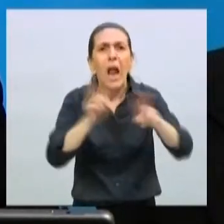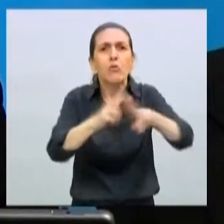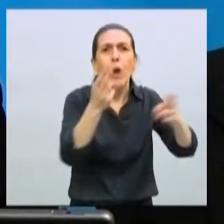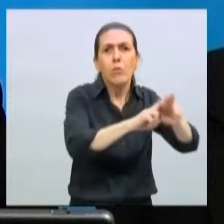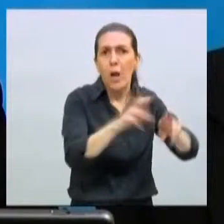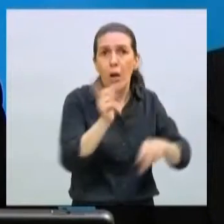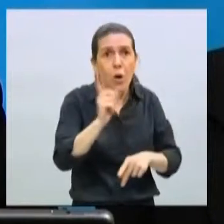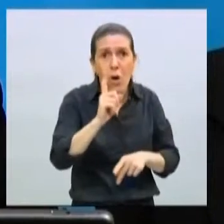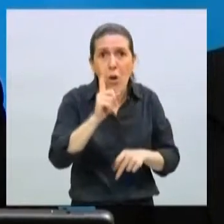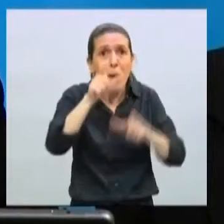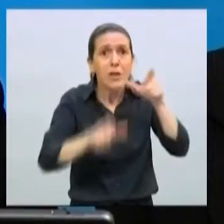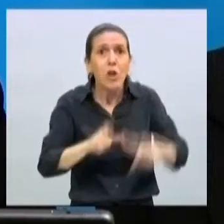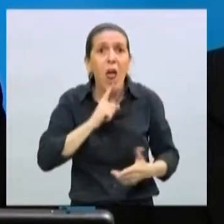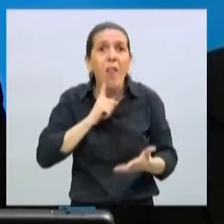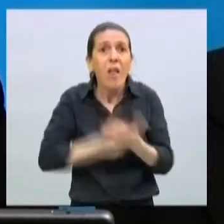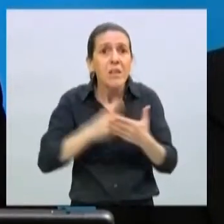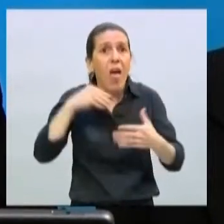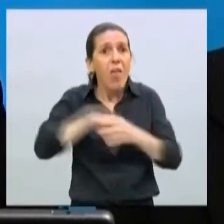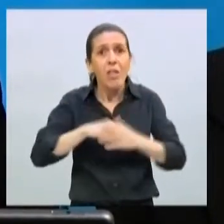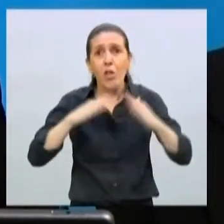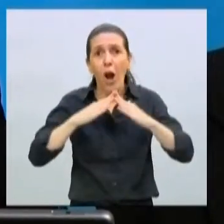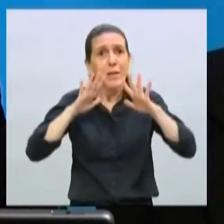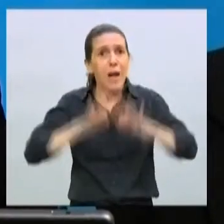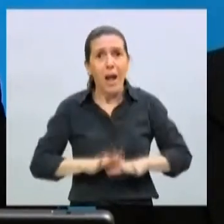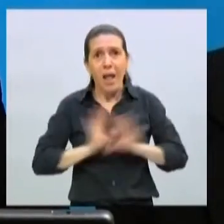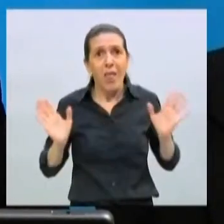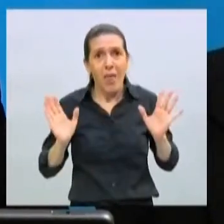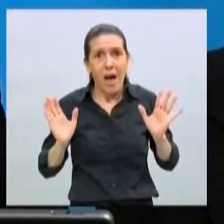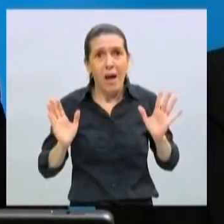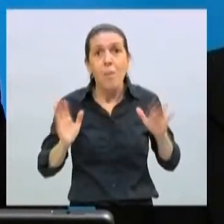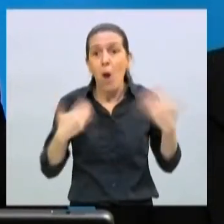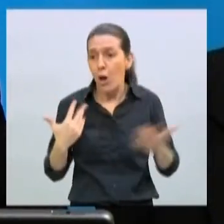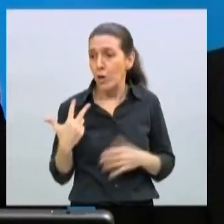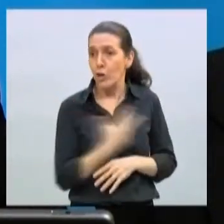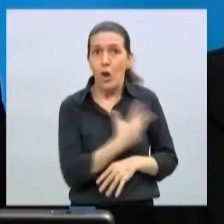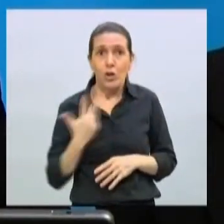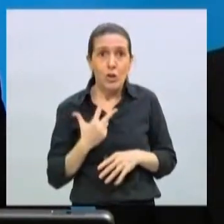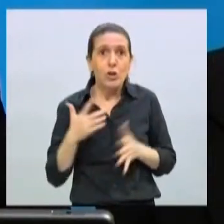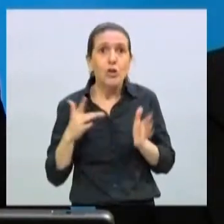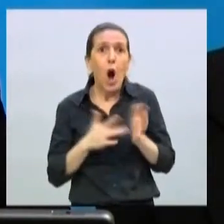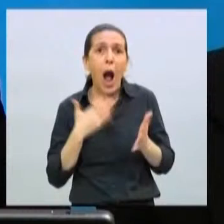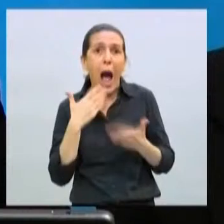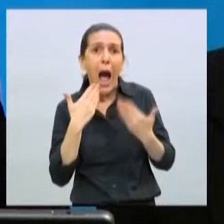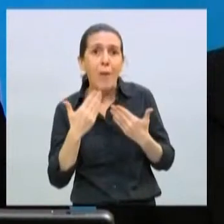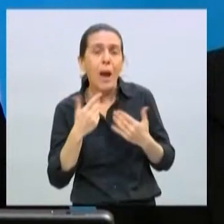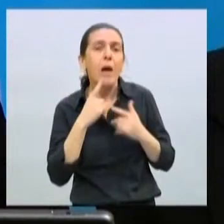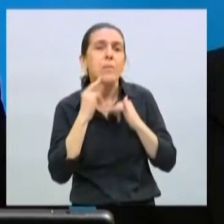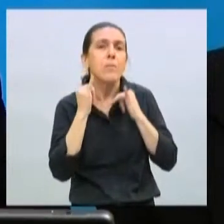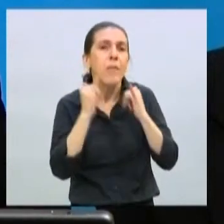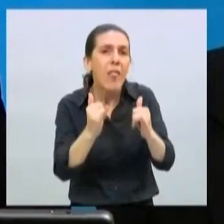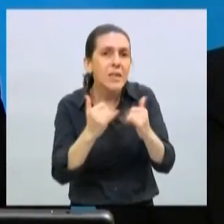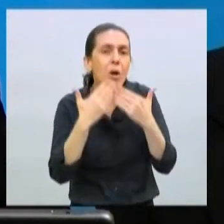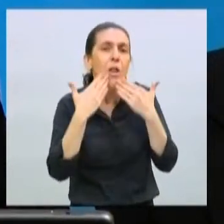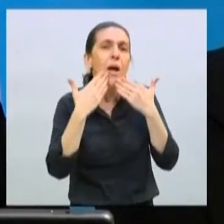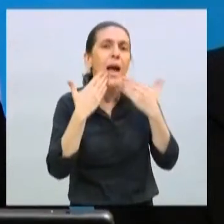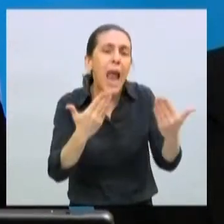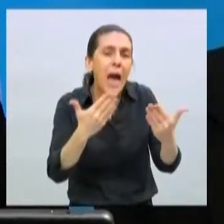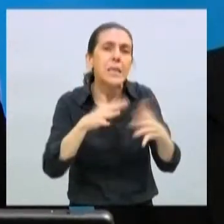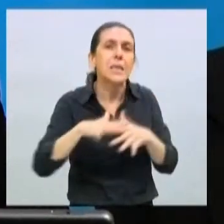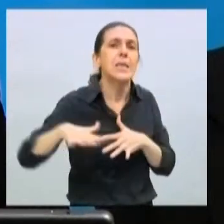su casa. Por eso es que los tres, cada vez que nos toca hablar, le decimos gracias a nuestro